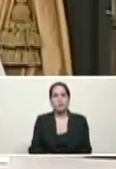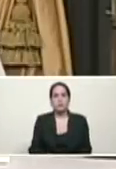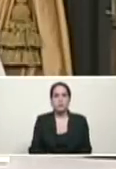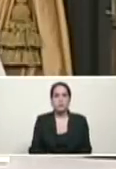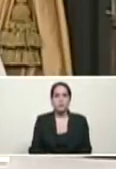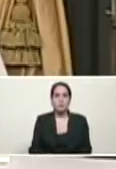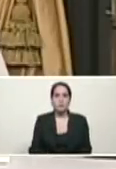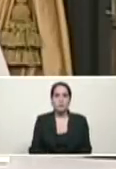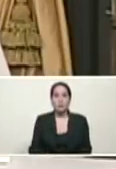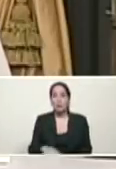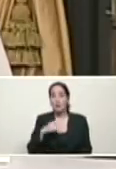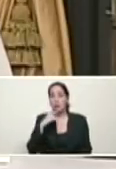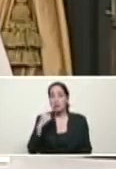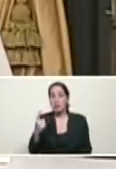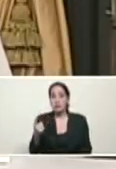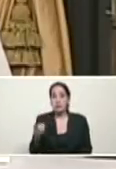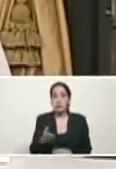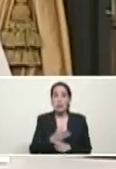Efectivamente, lo que decía,